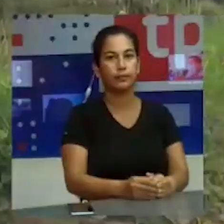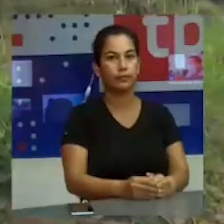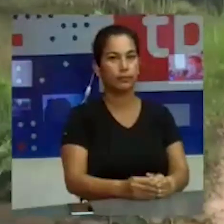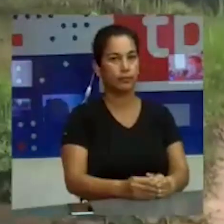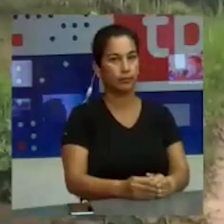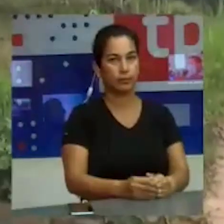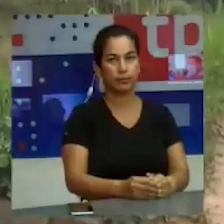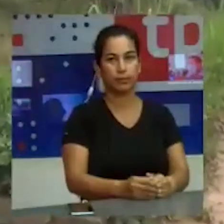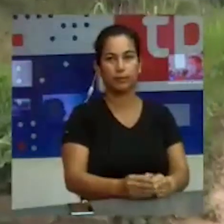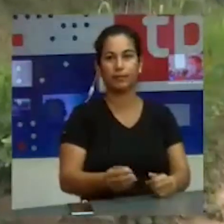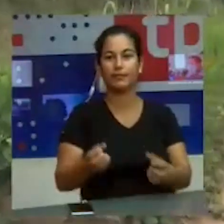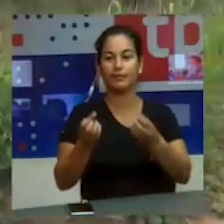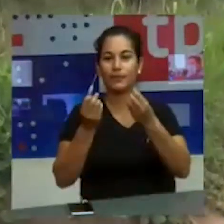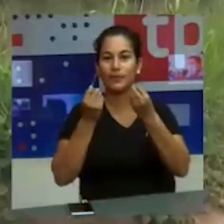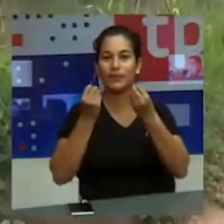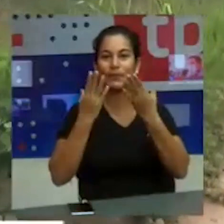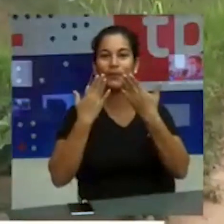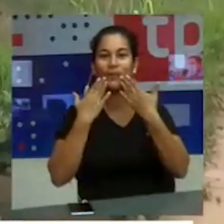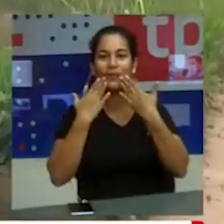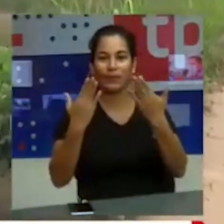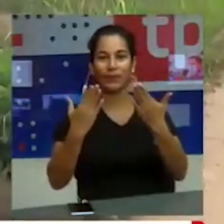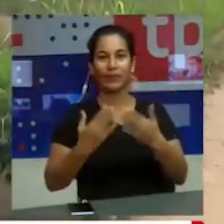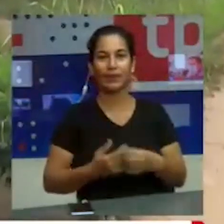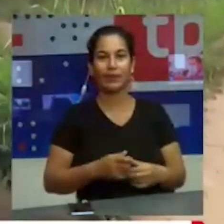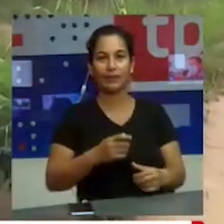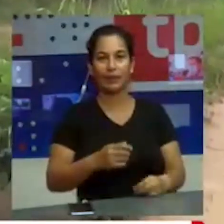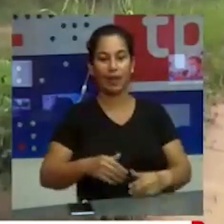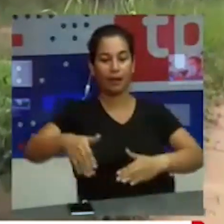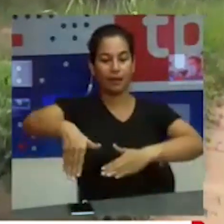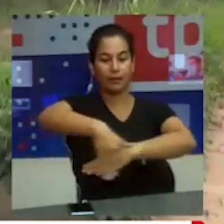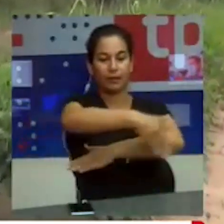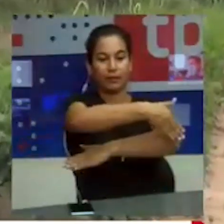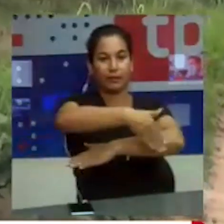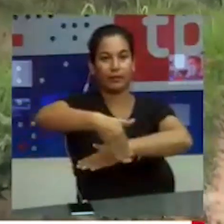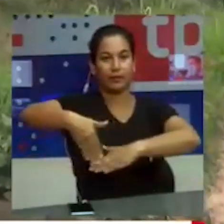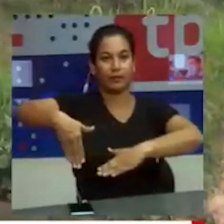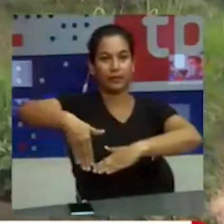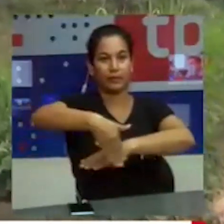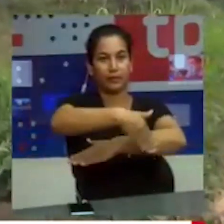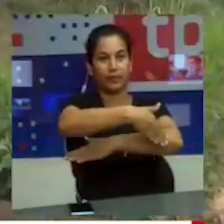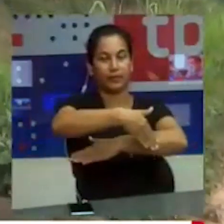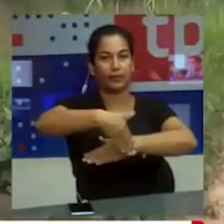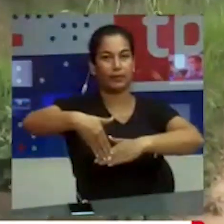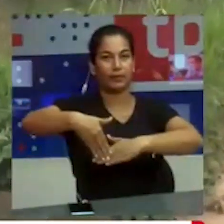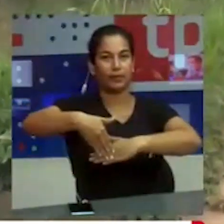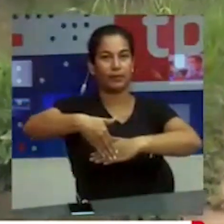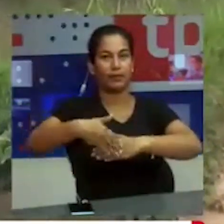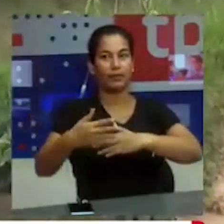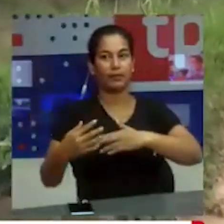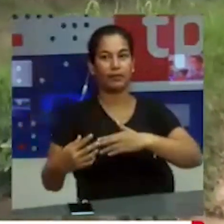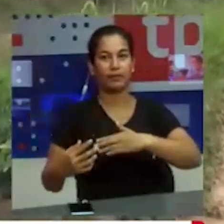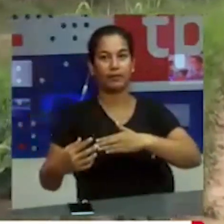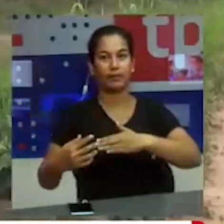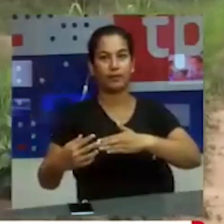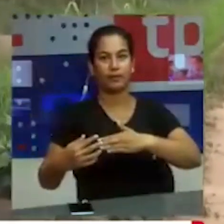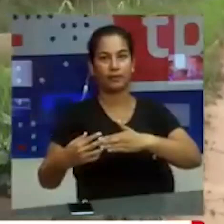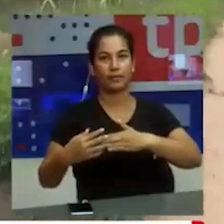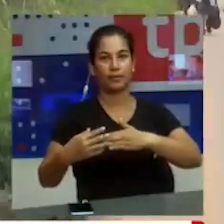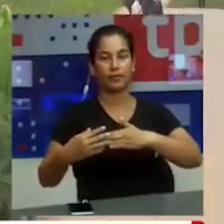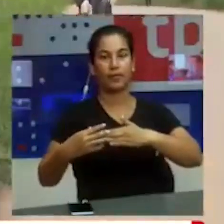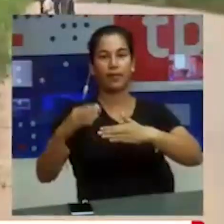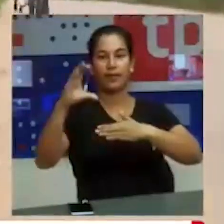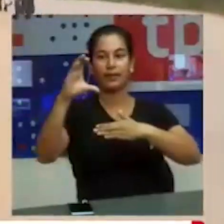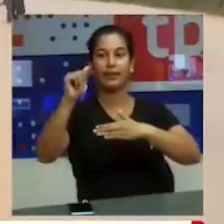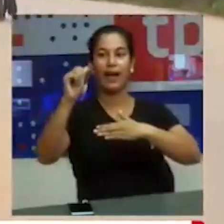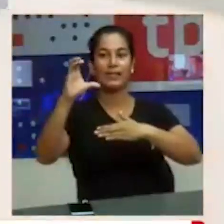Muchísimas gracias. Nos encontramos sobre la avenida principal que conecta al barrio Cacique. Y bueno, en este sector